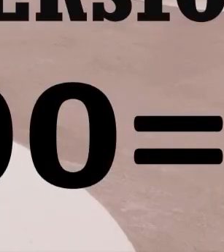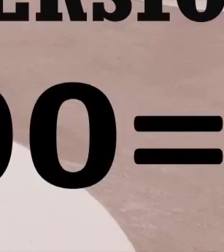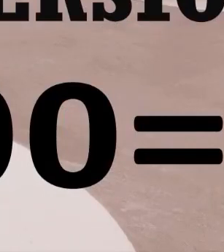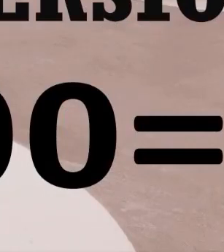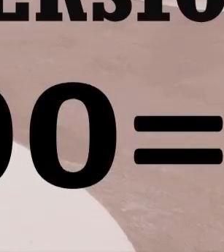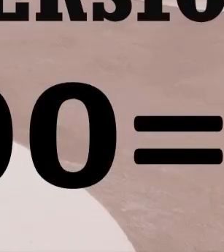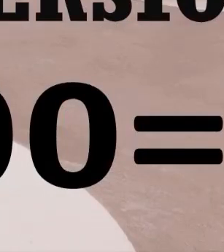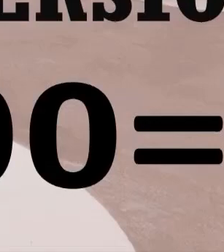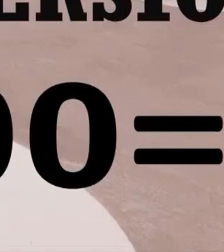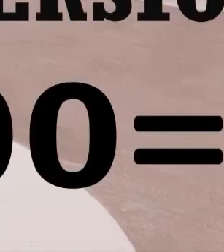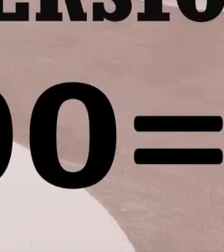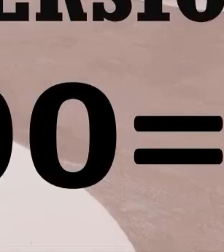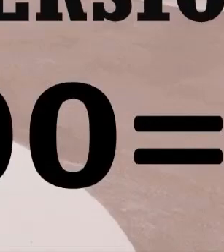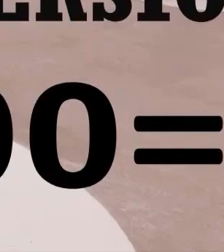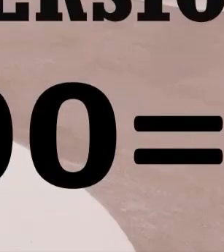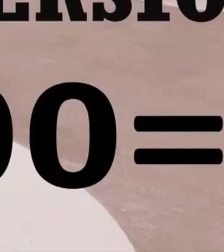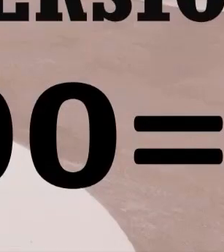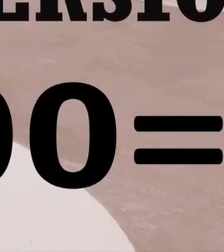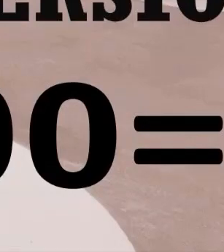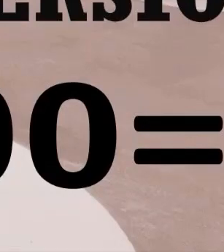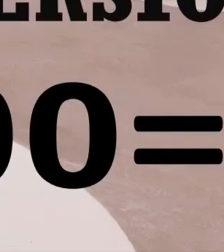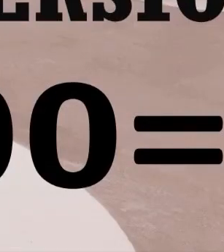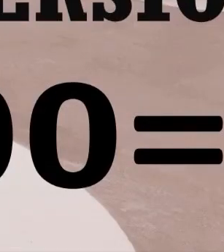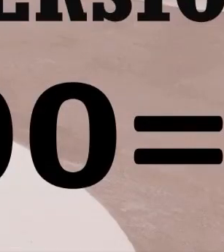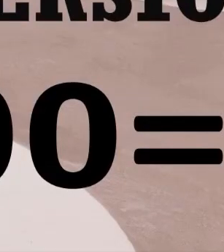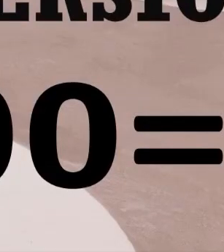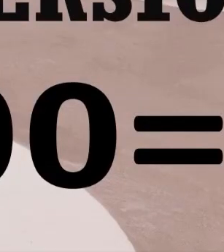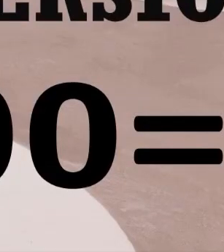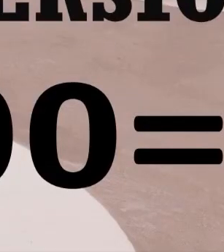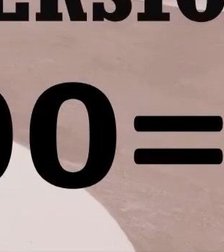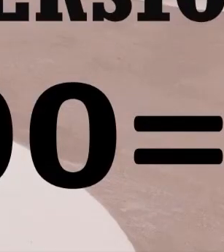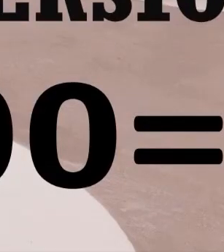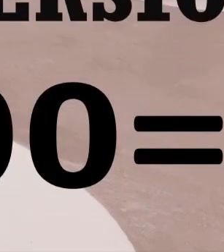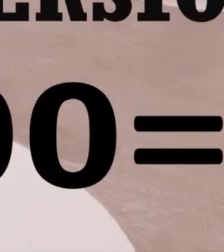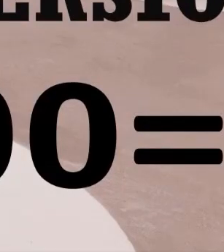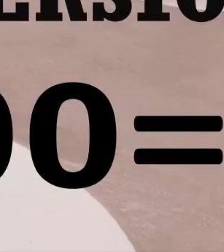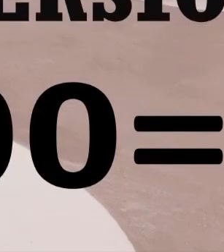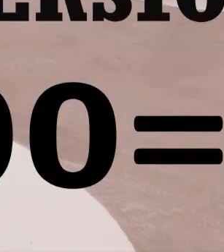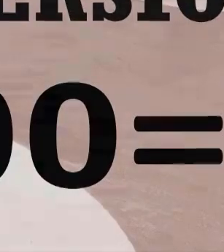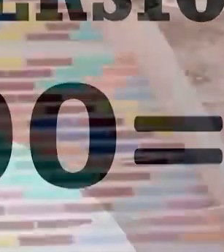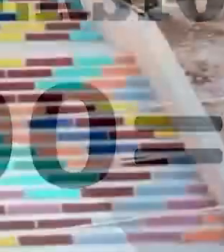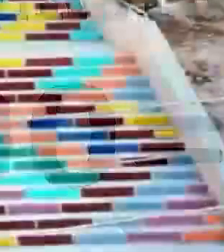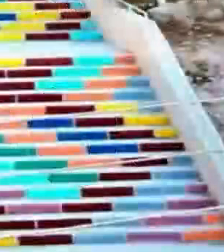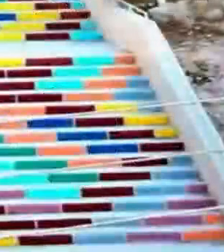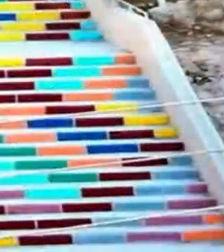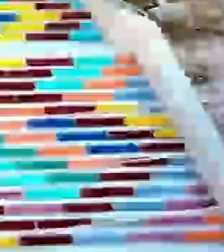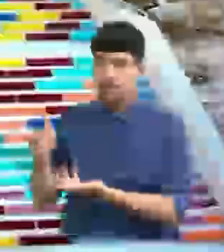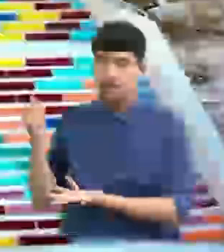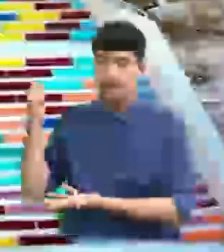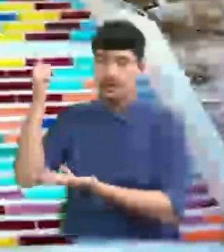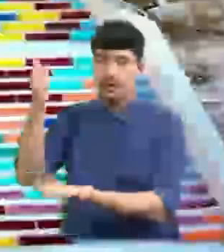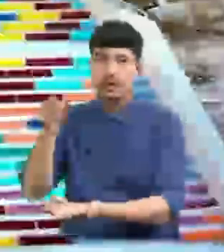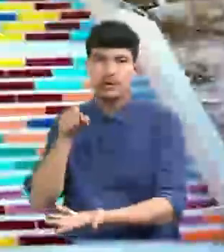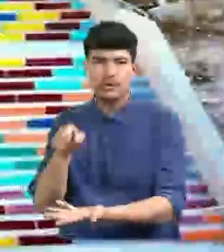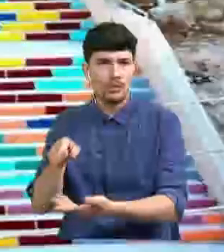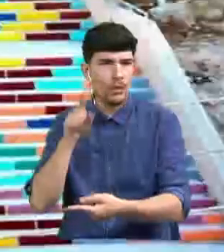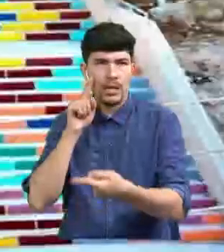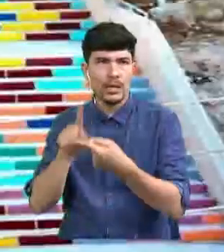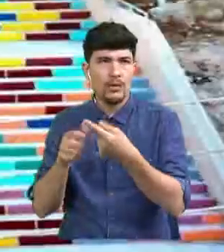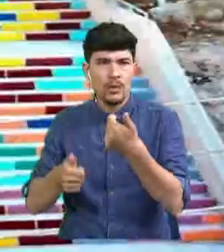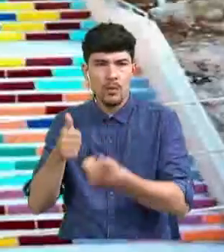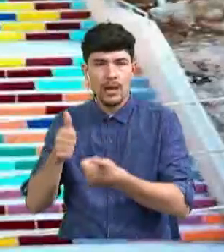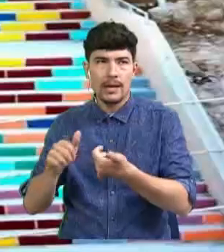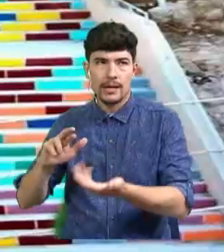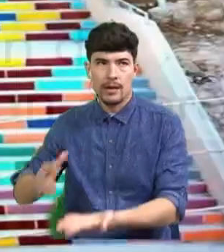a los 730 millones de pesos. Igual que también vamos a invertir en lo que tiene que ver con la recuperación